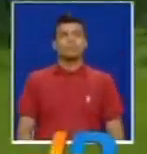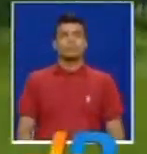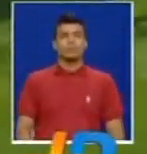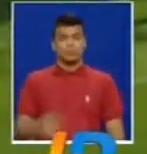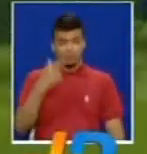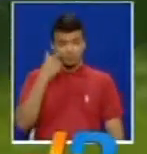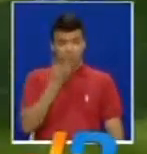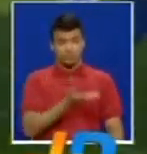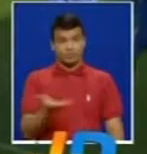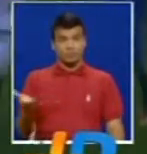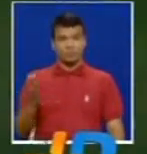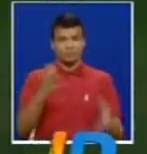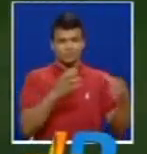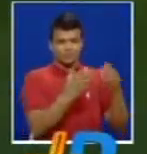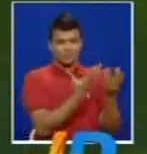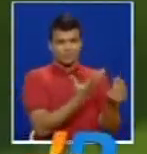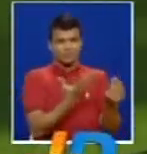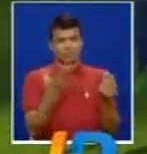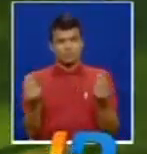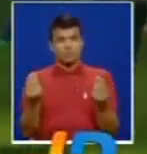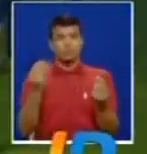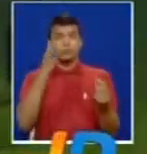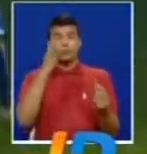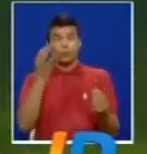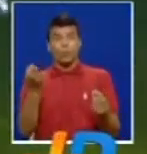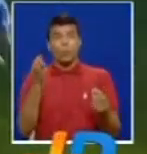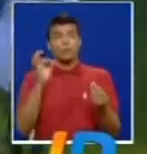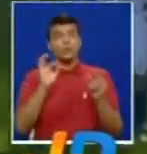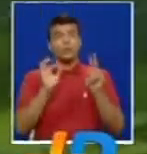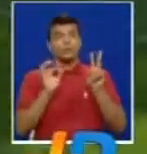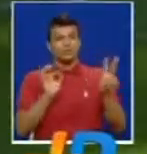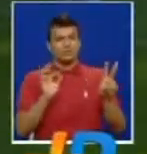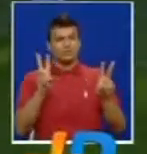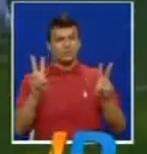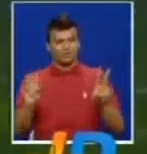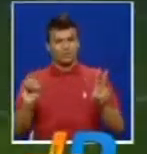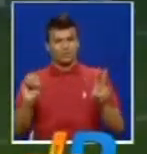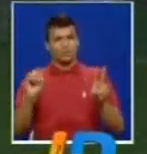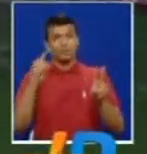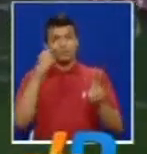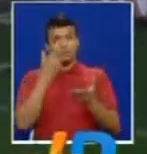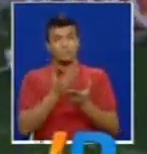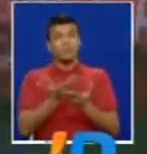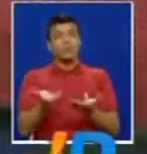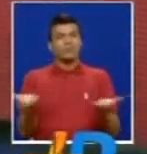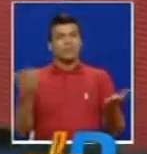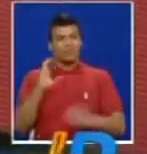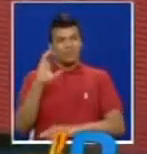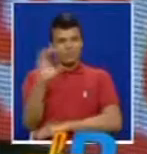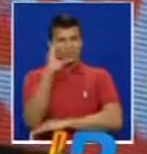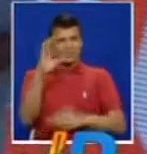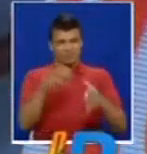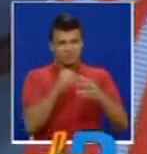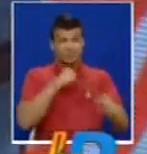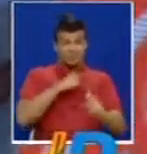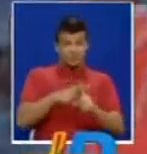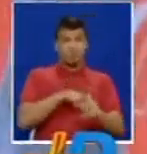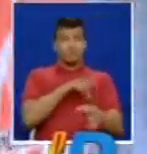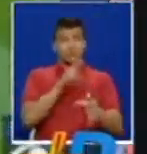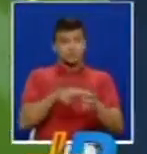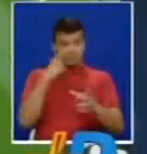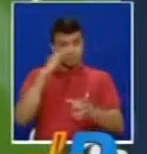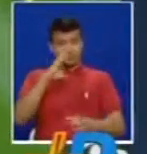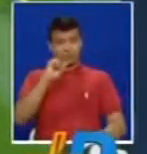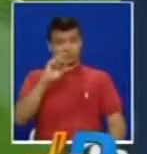Sevilla 3, Getafe 0. El 2-0 fue de Carlitos Bacca, 10 del segundo tiempo. Es jugador de Selección Colombia. Ahí está oportuna la llegada, la anticipación de Carlitos Bacca. Esto